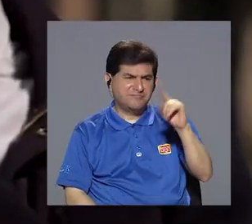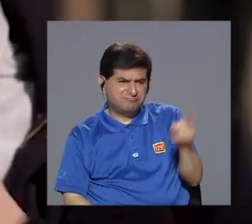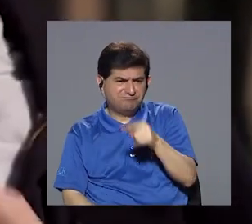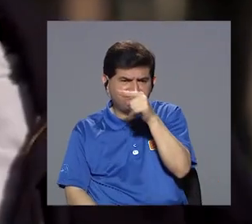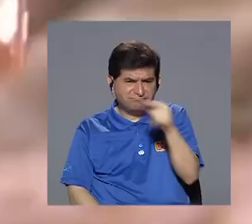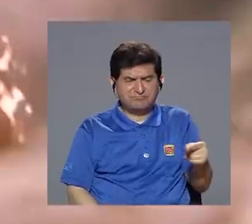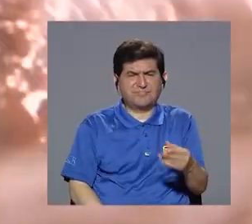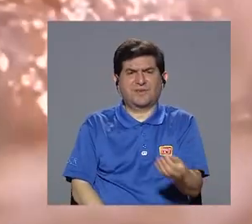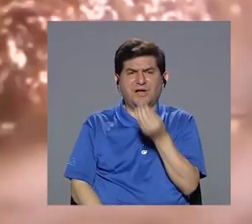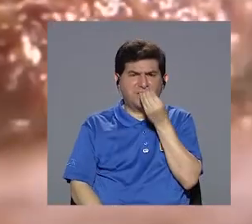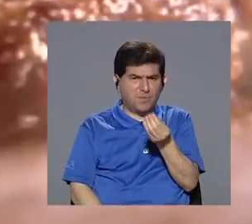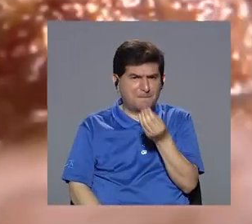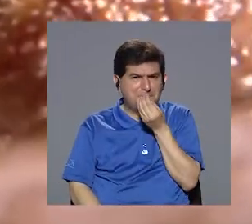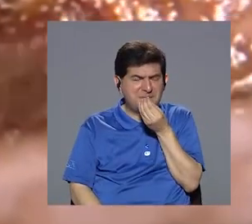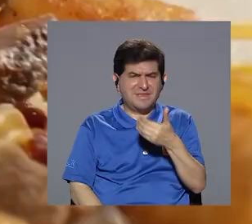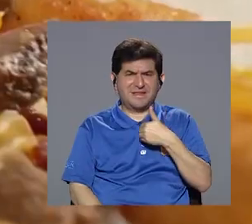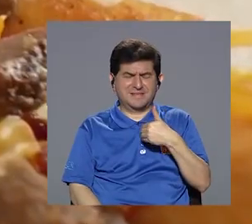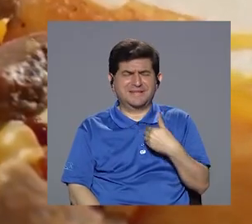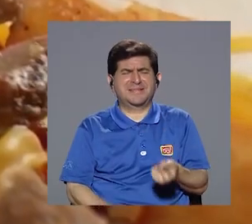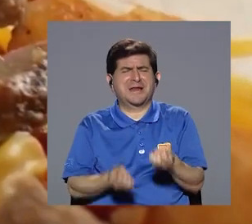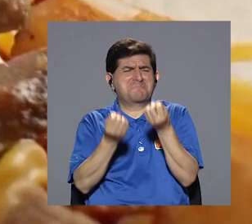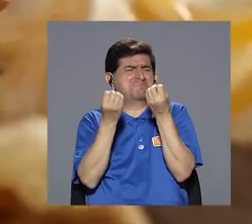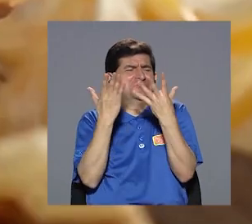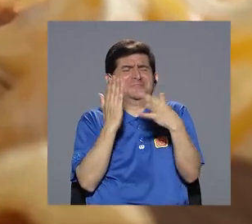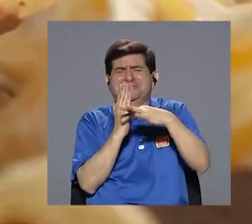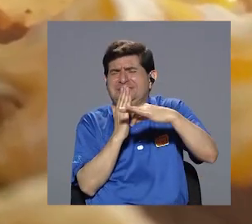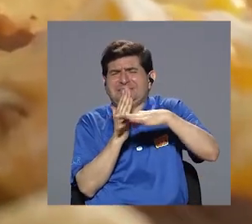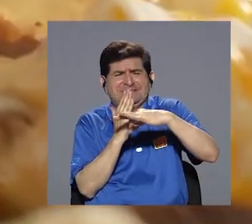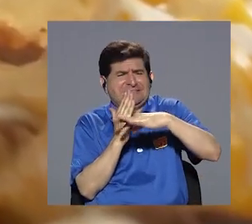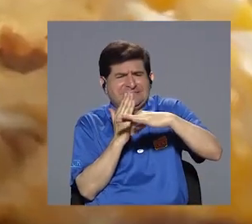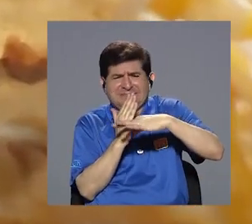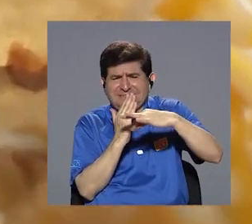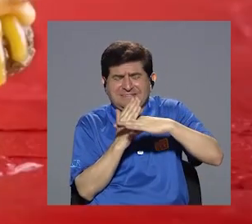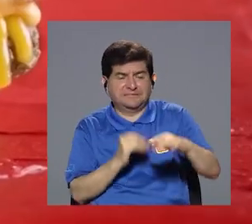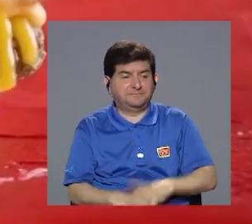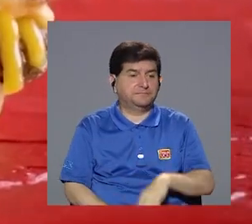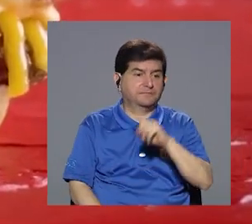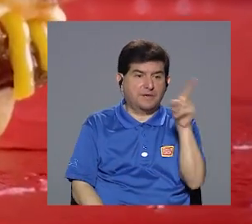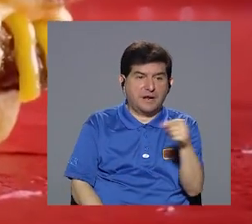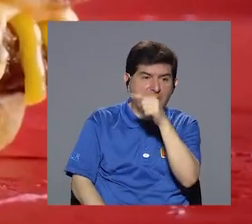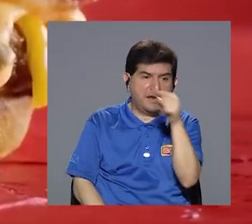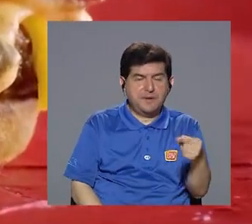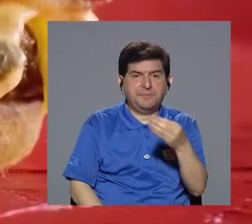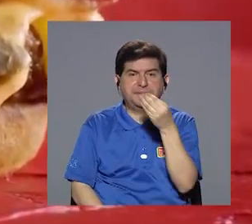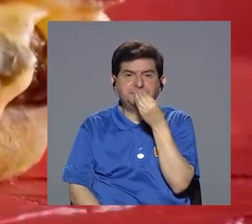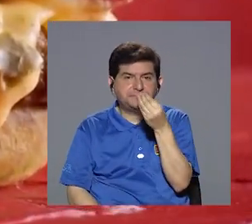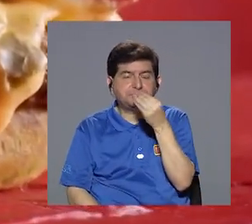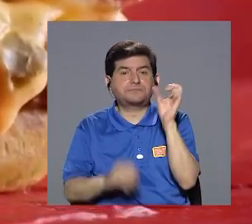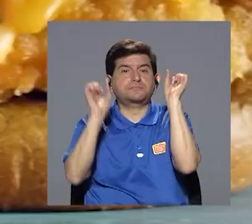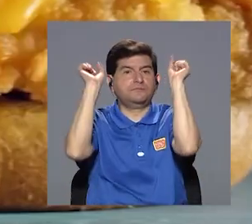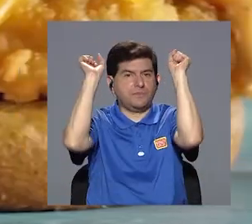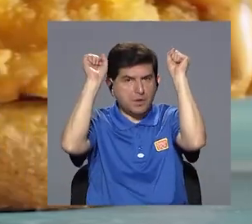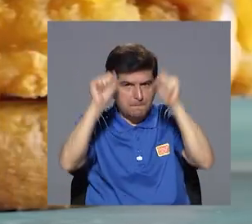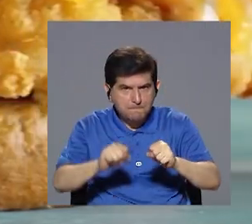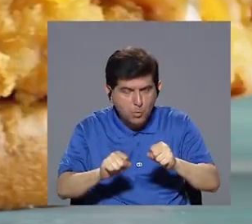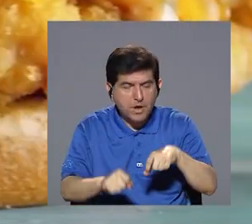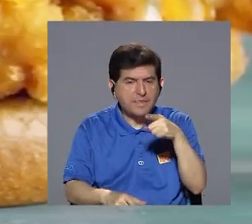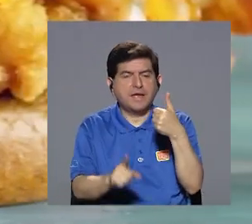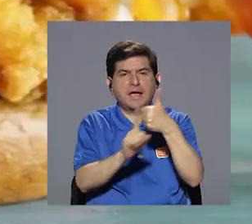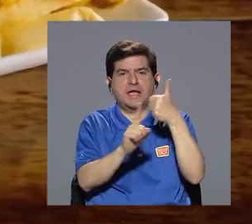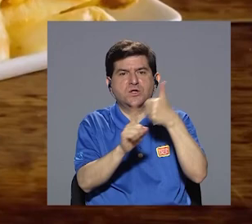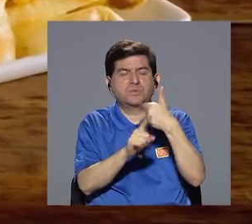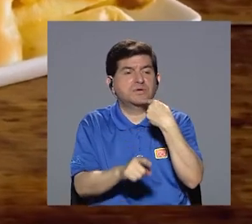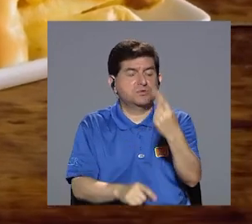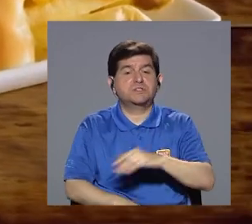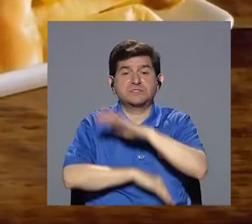Empiezan a eliminar comidas que tienen grandes cantidades de grasas, empiezan a eliminar comidas que